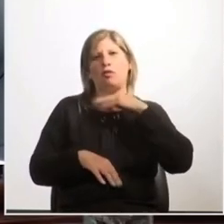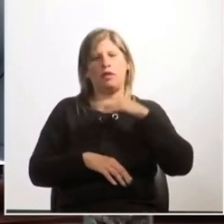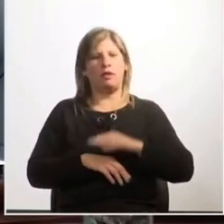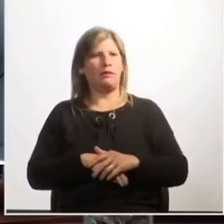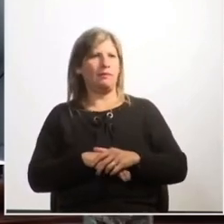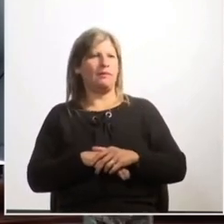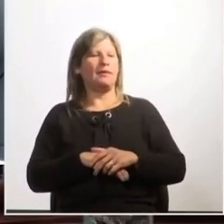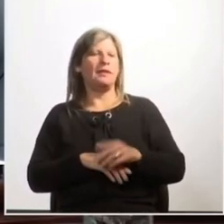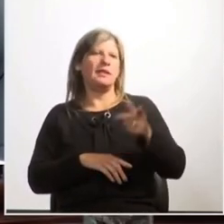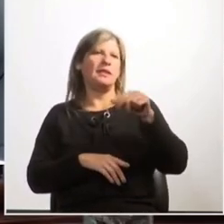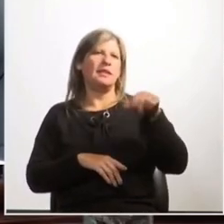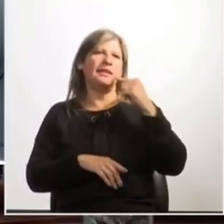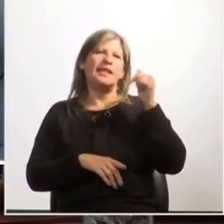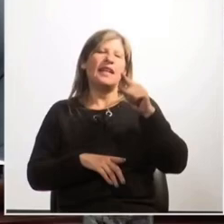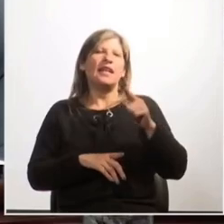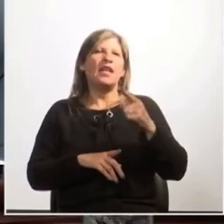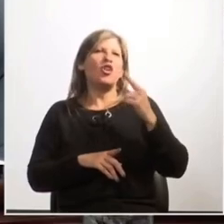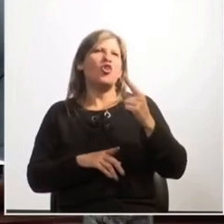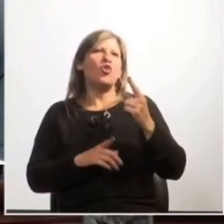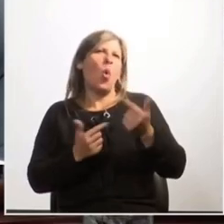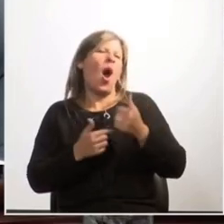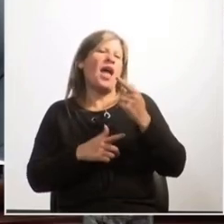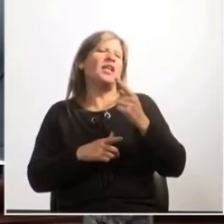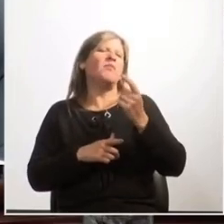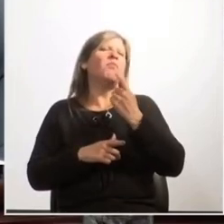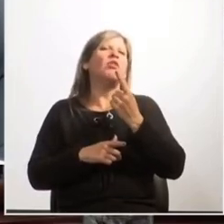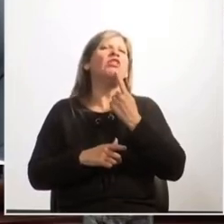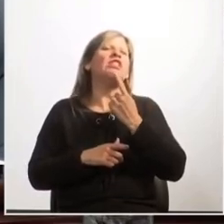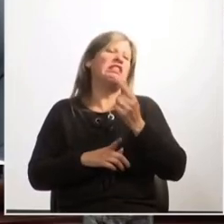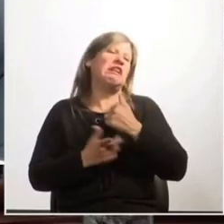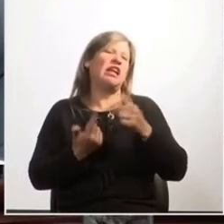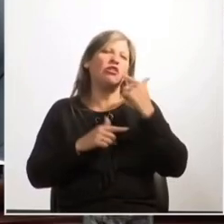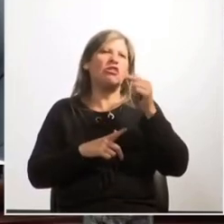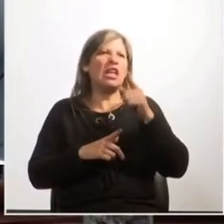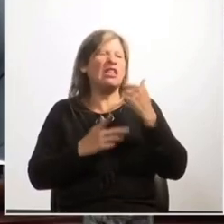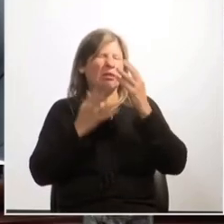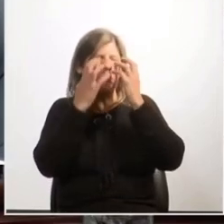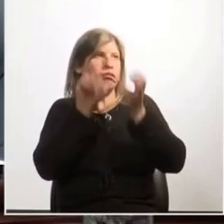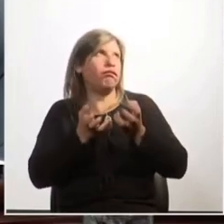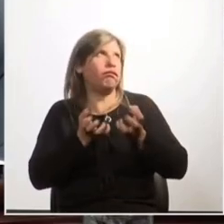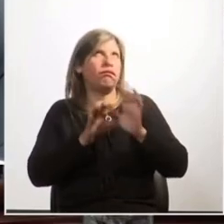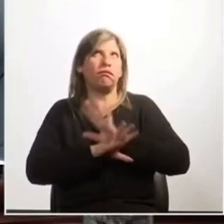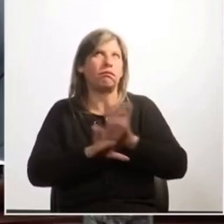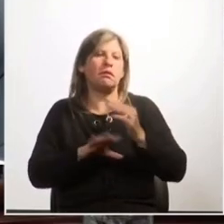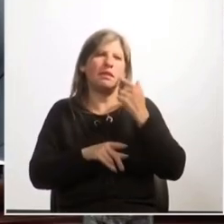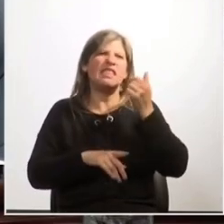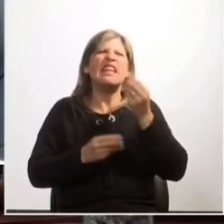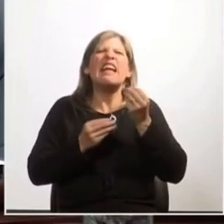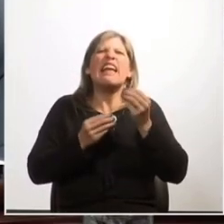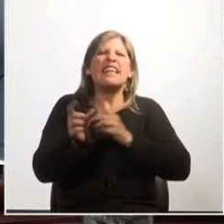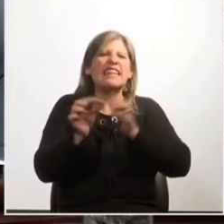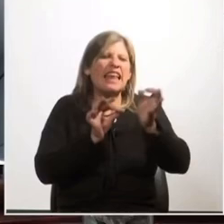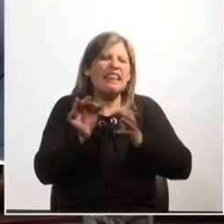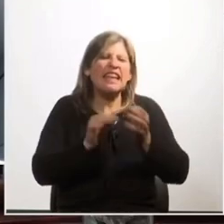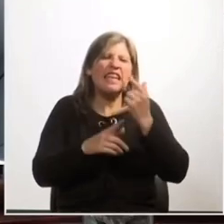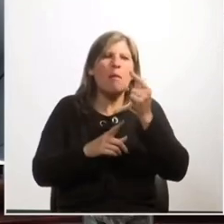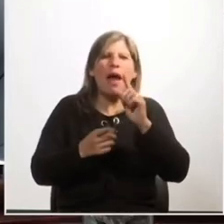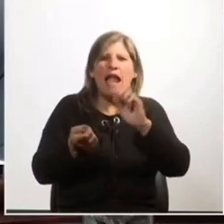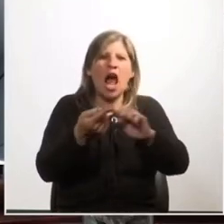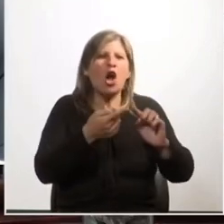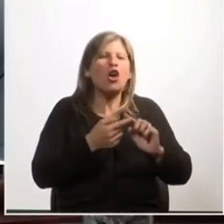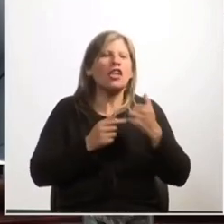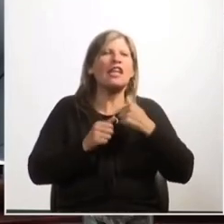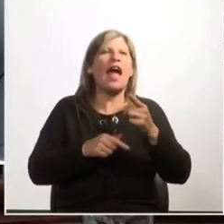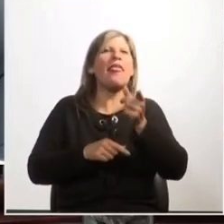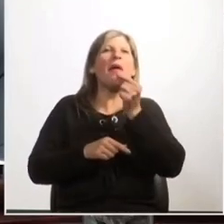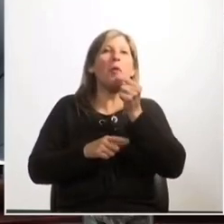La ausencia de políticas rompe los ojos. ¿Qué estrategias se están implementando para coordinar el despliegue policial